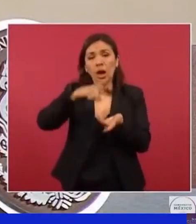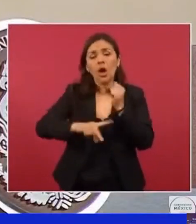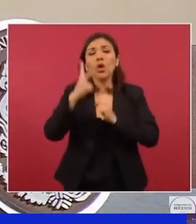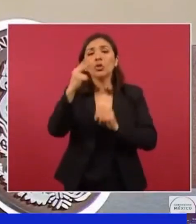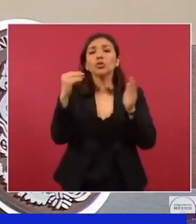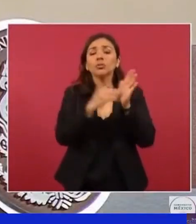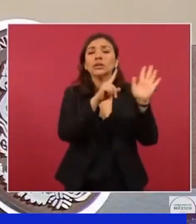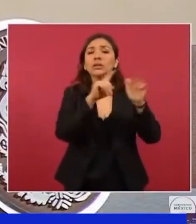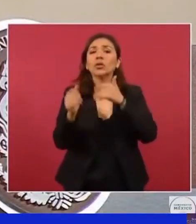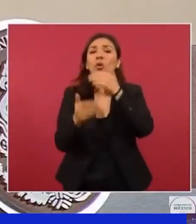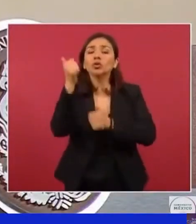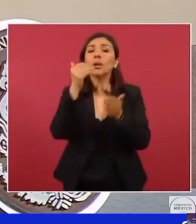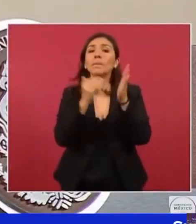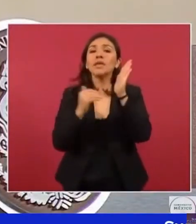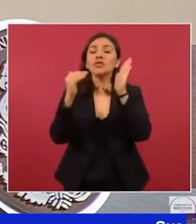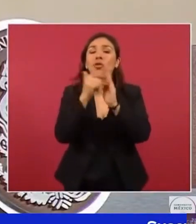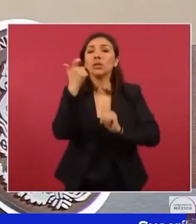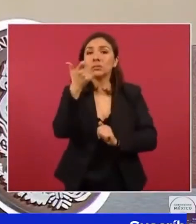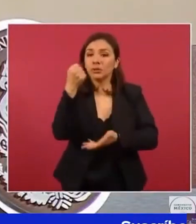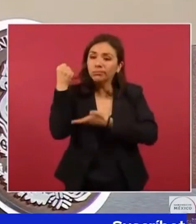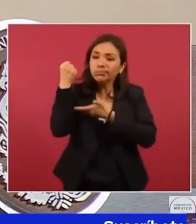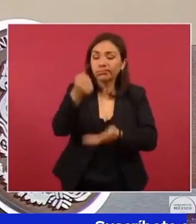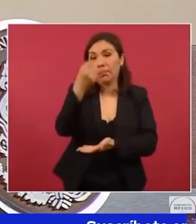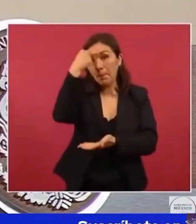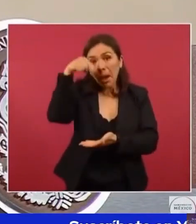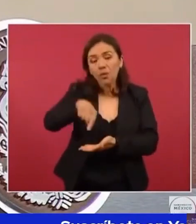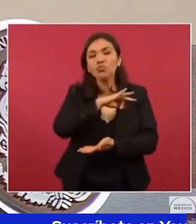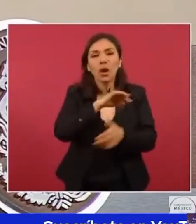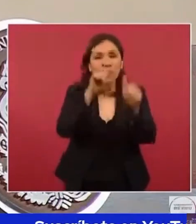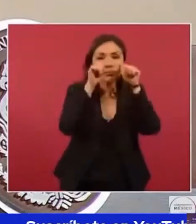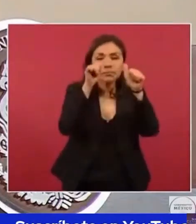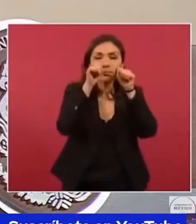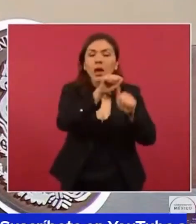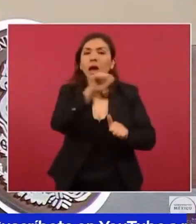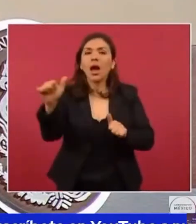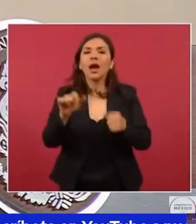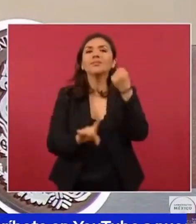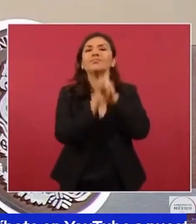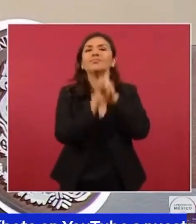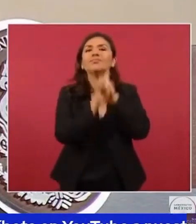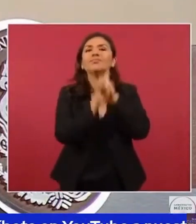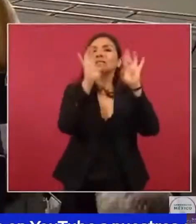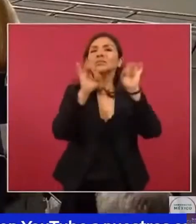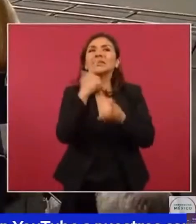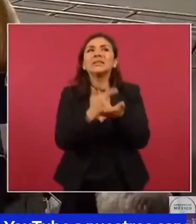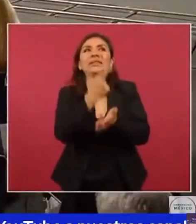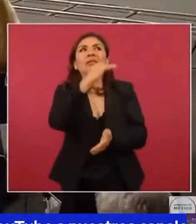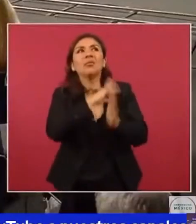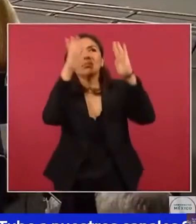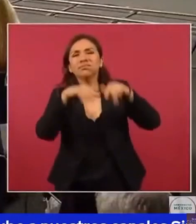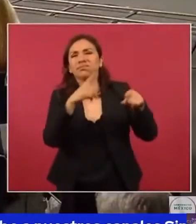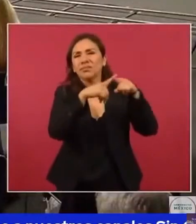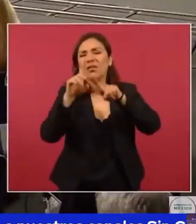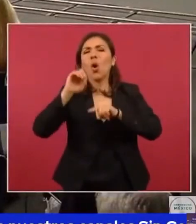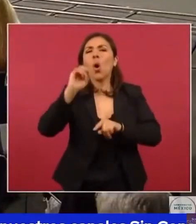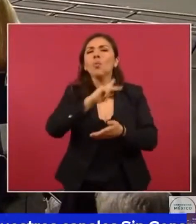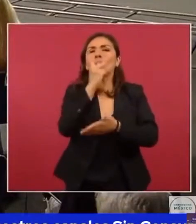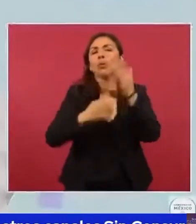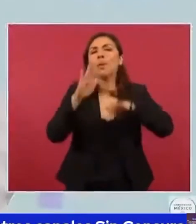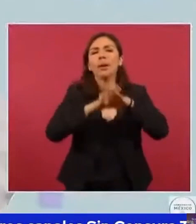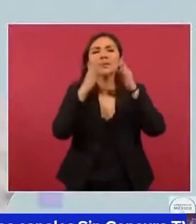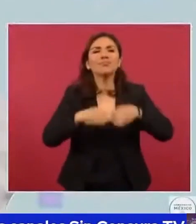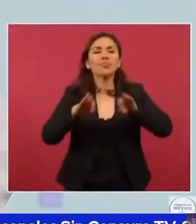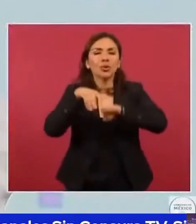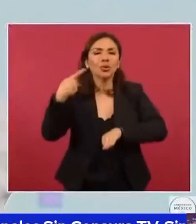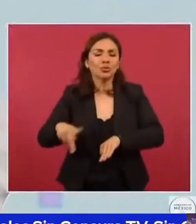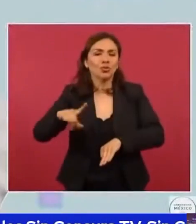2.111 millones de pesos, básicamente para atender situaciones de riesgo y programas prioritarios del